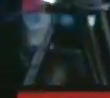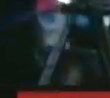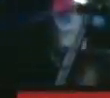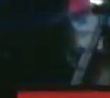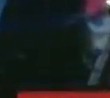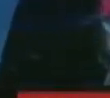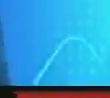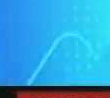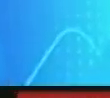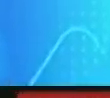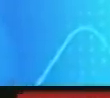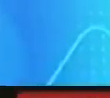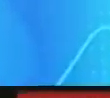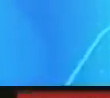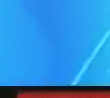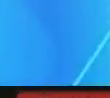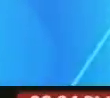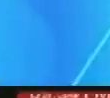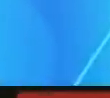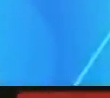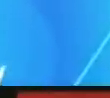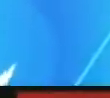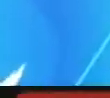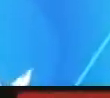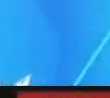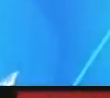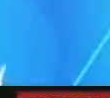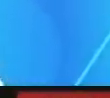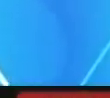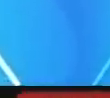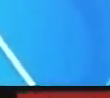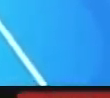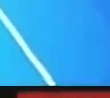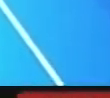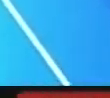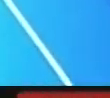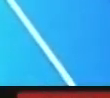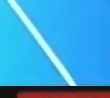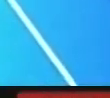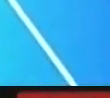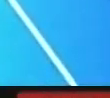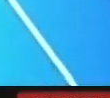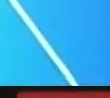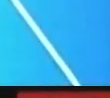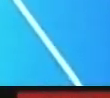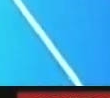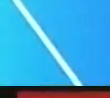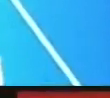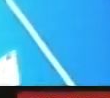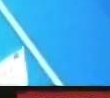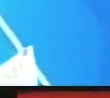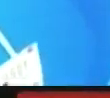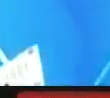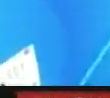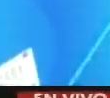Las voces risueñas de Carayaca. Lourdes, ¿quién le puso ese nombre tan bonito? Voces